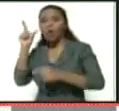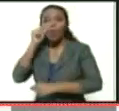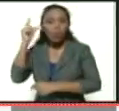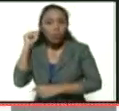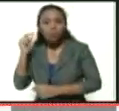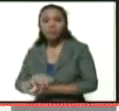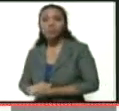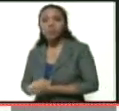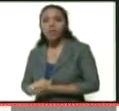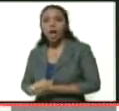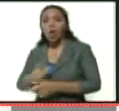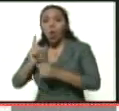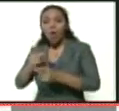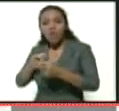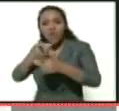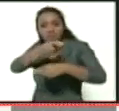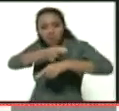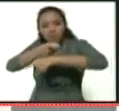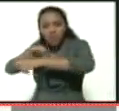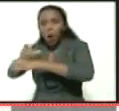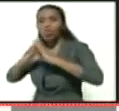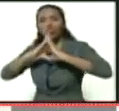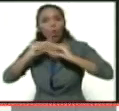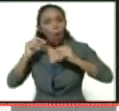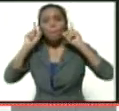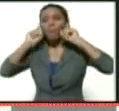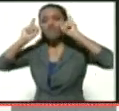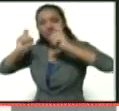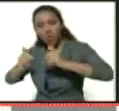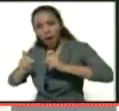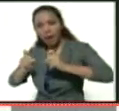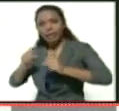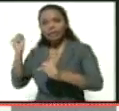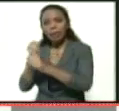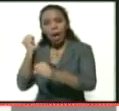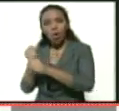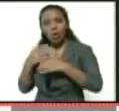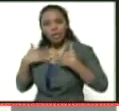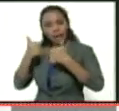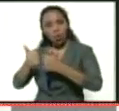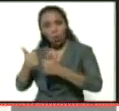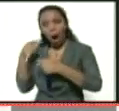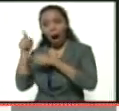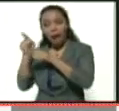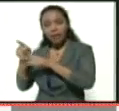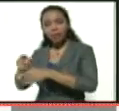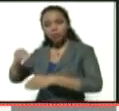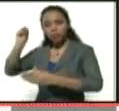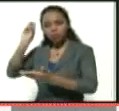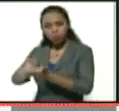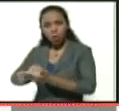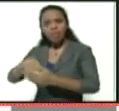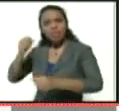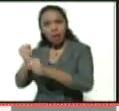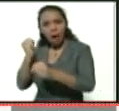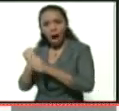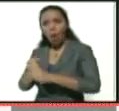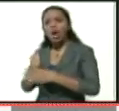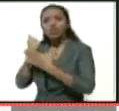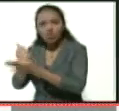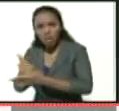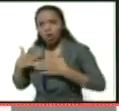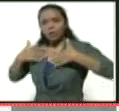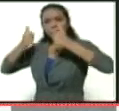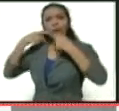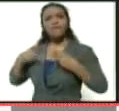enfermeras, los infectólogos, los virólogos, todos los profesionales y trabajadores de la salud, allí en sus puestos de trabajo, salvando vidas todos los